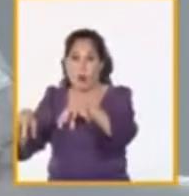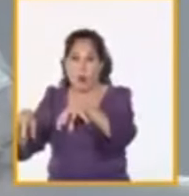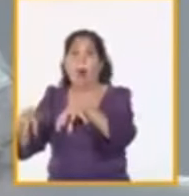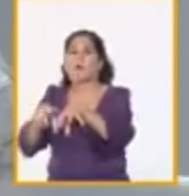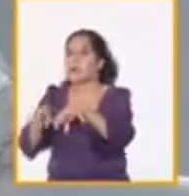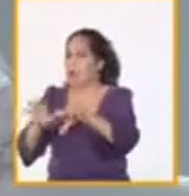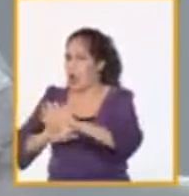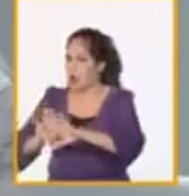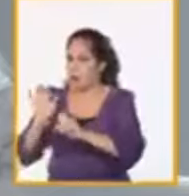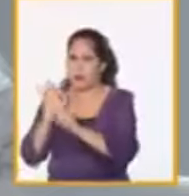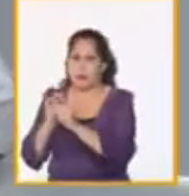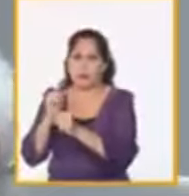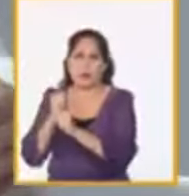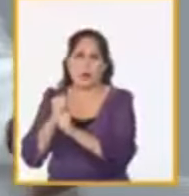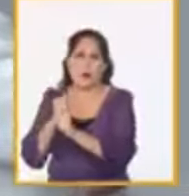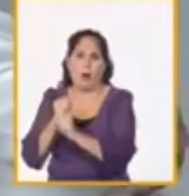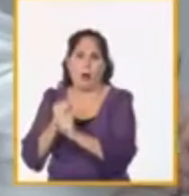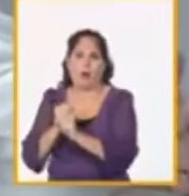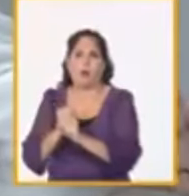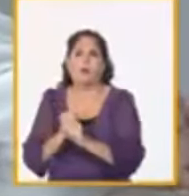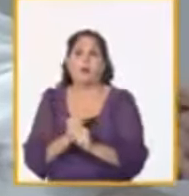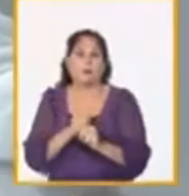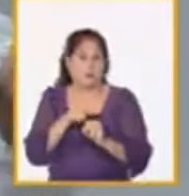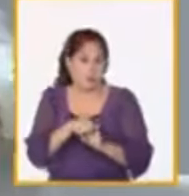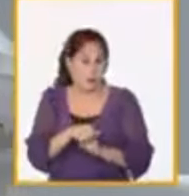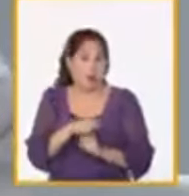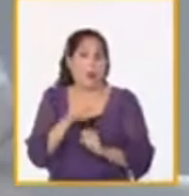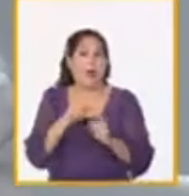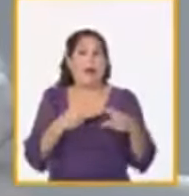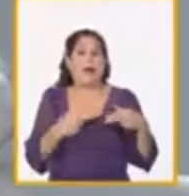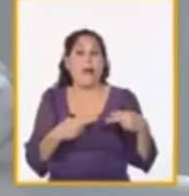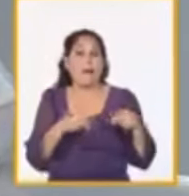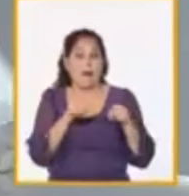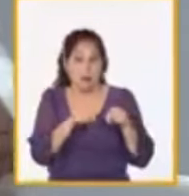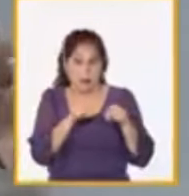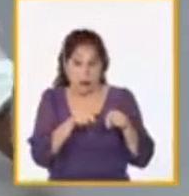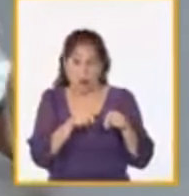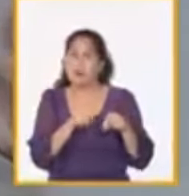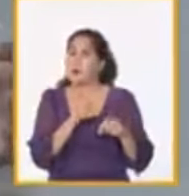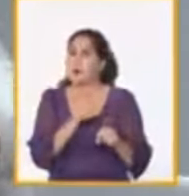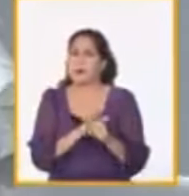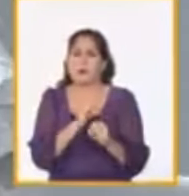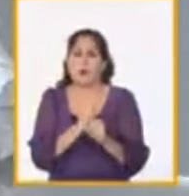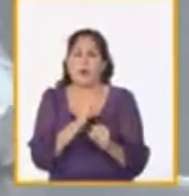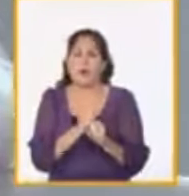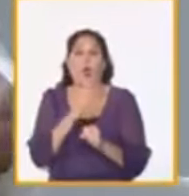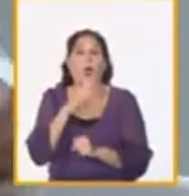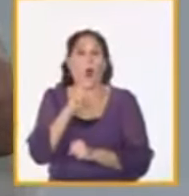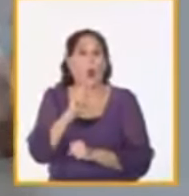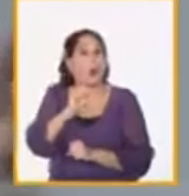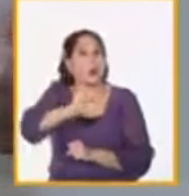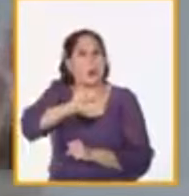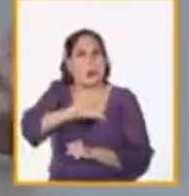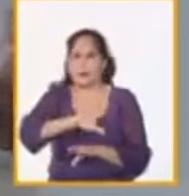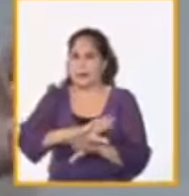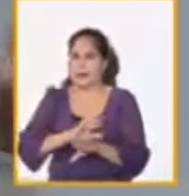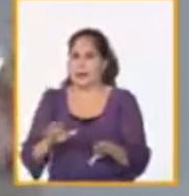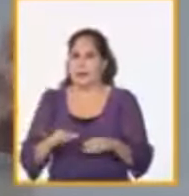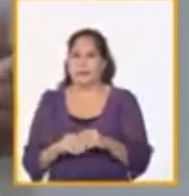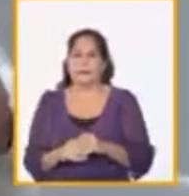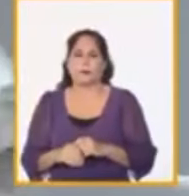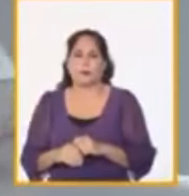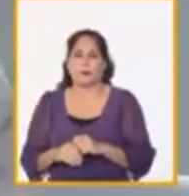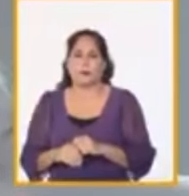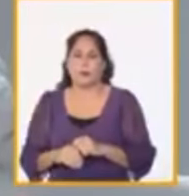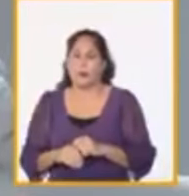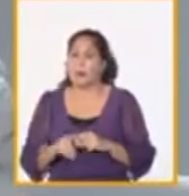cloro en Caibarien, que ha estado afectado en la última etapa, hace más de un mes, casi 2 meses, que ha estado afectado frecuentemente